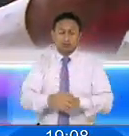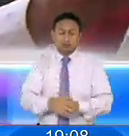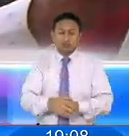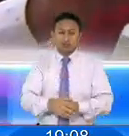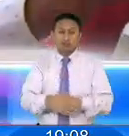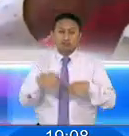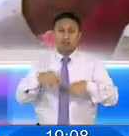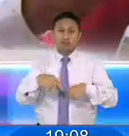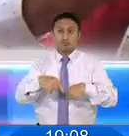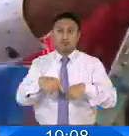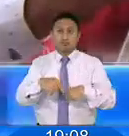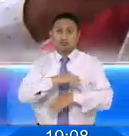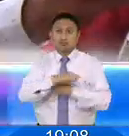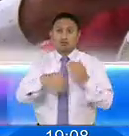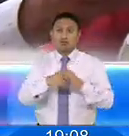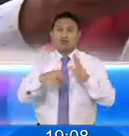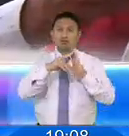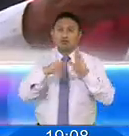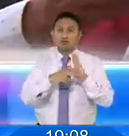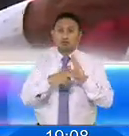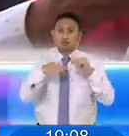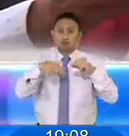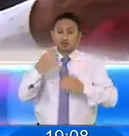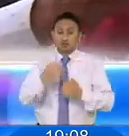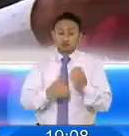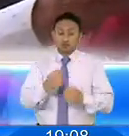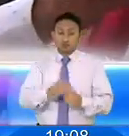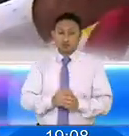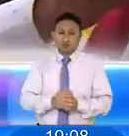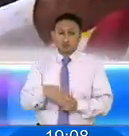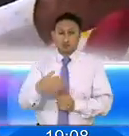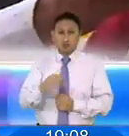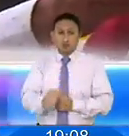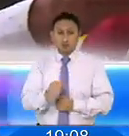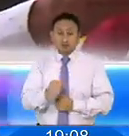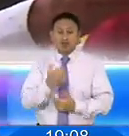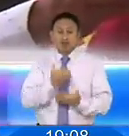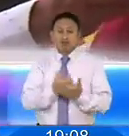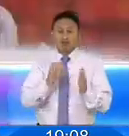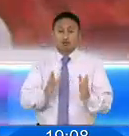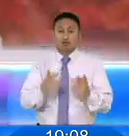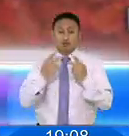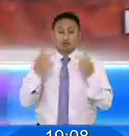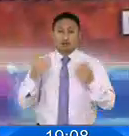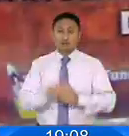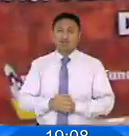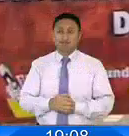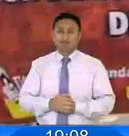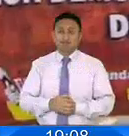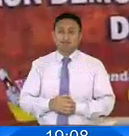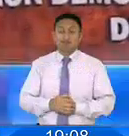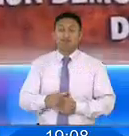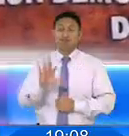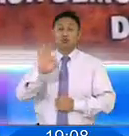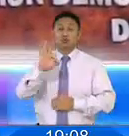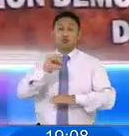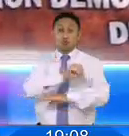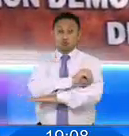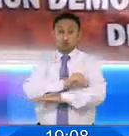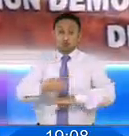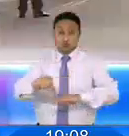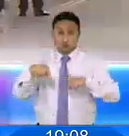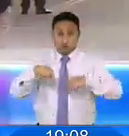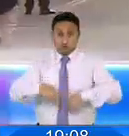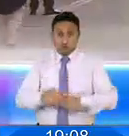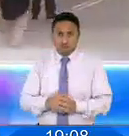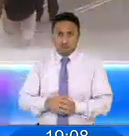enfrentar todas estas medidas que afectan enormemente a la economía popular. Recorrieron la avenida 9 de octubre y en cada